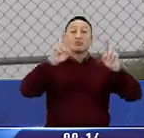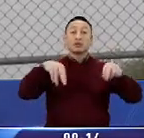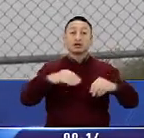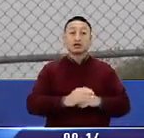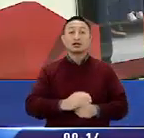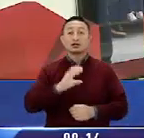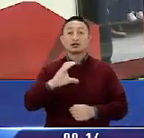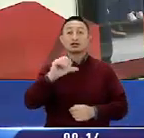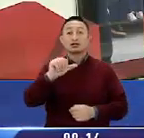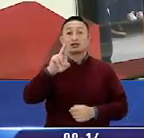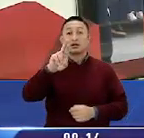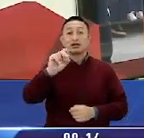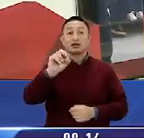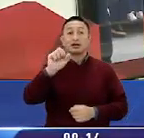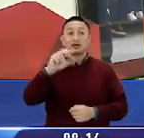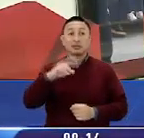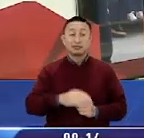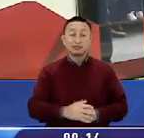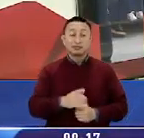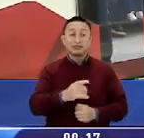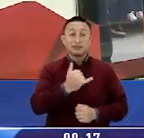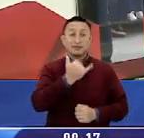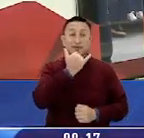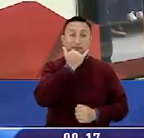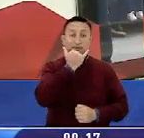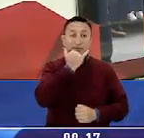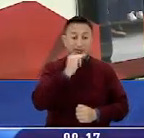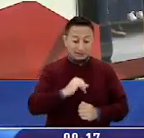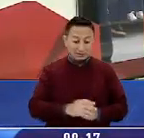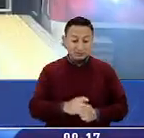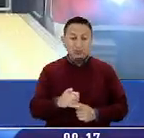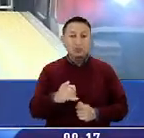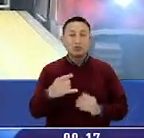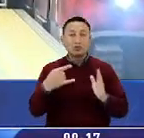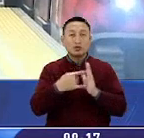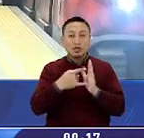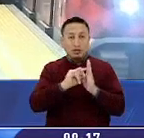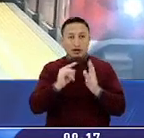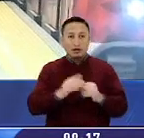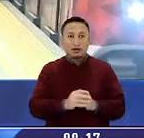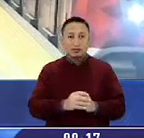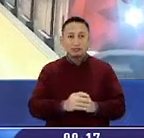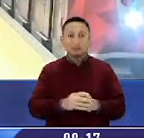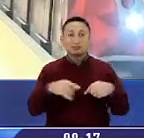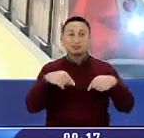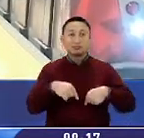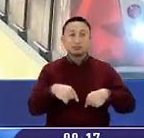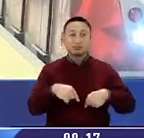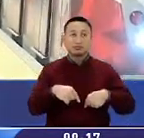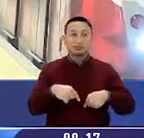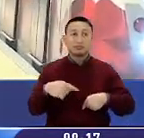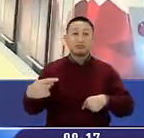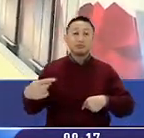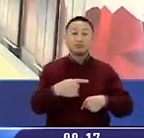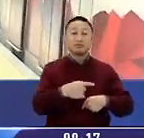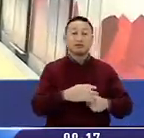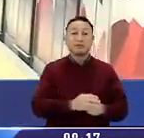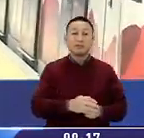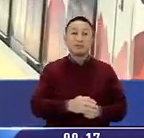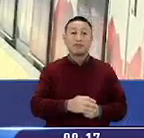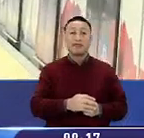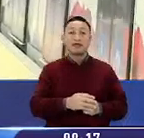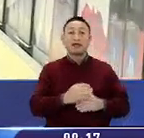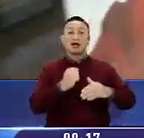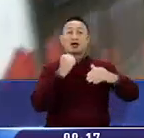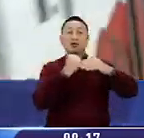Torre, un fallo fortuito relacionado con un dispositivo electrónico que controla la apertura y cierre automático de las agujas de la vía